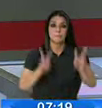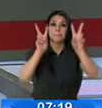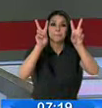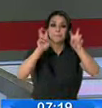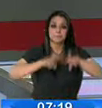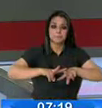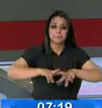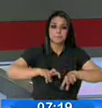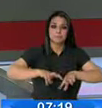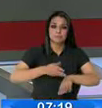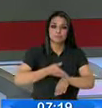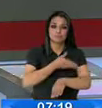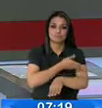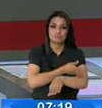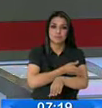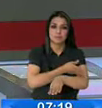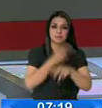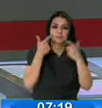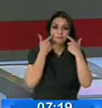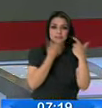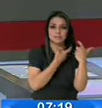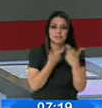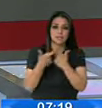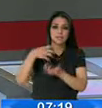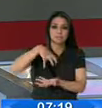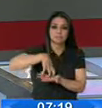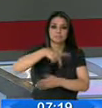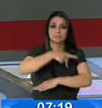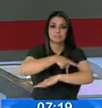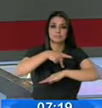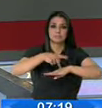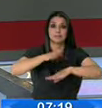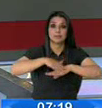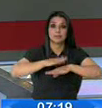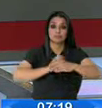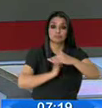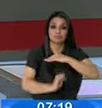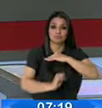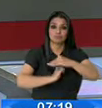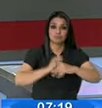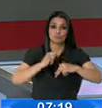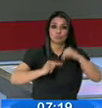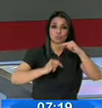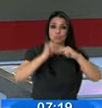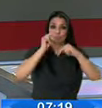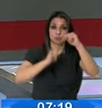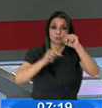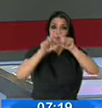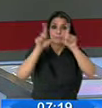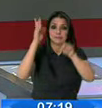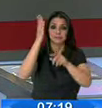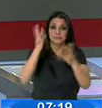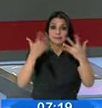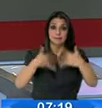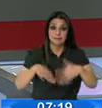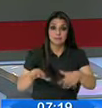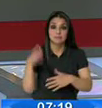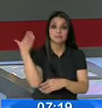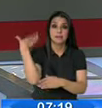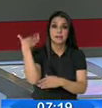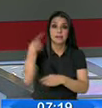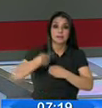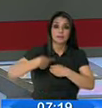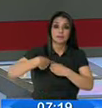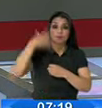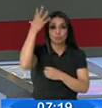investigación previa que lleva adelante la Fiscalía Provincial de Pichincha sobre la construcción del Metro de Quito y la participación de Odebrecht, el alcalde de Quito,